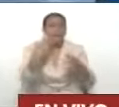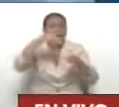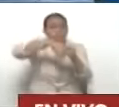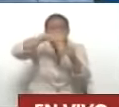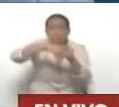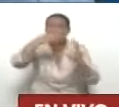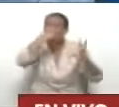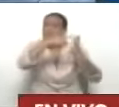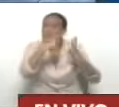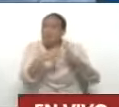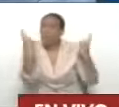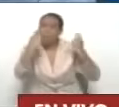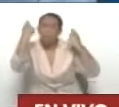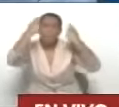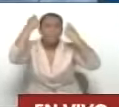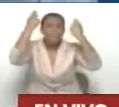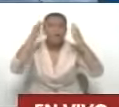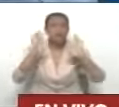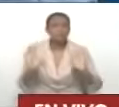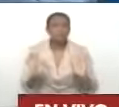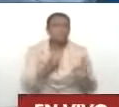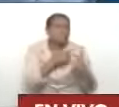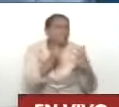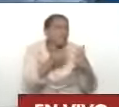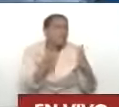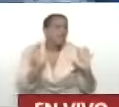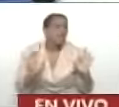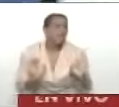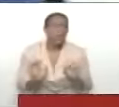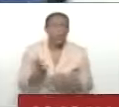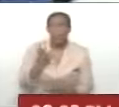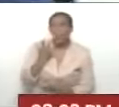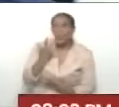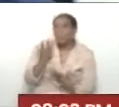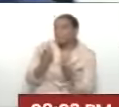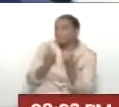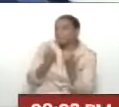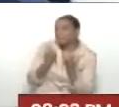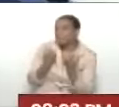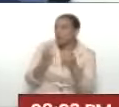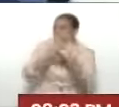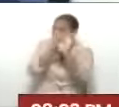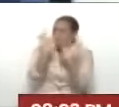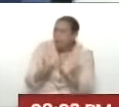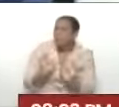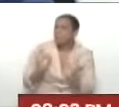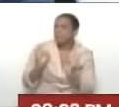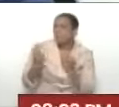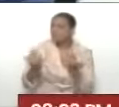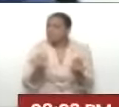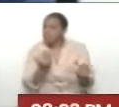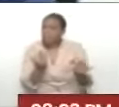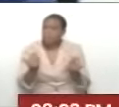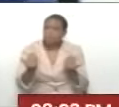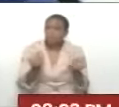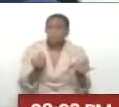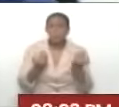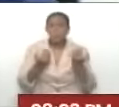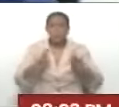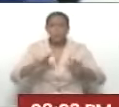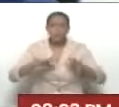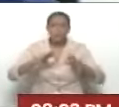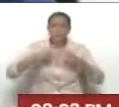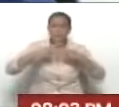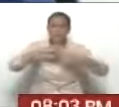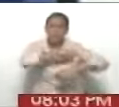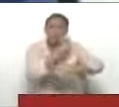tiene su ¿cómo te diría? Su fluir. Fluye una energía